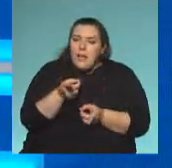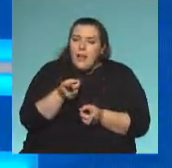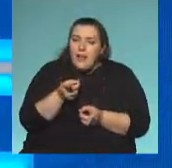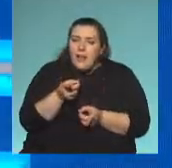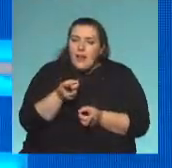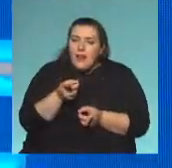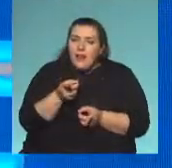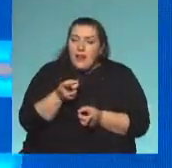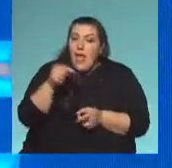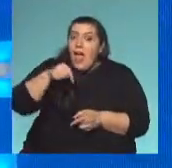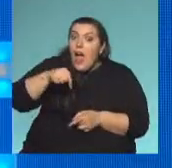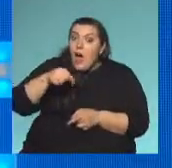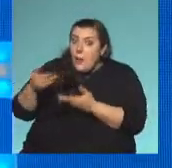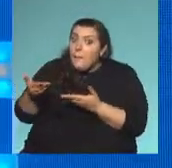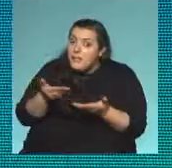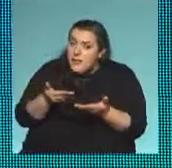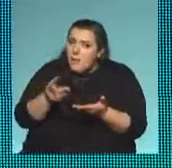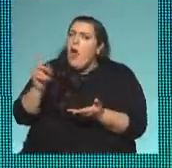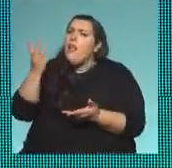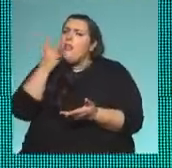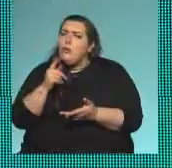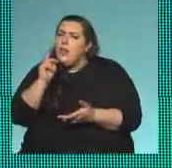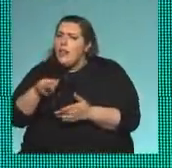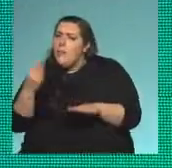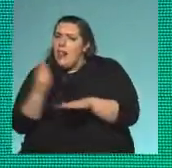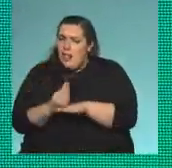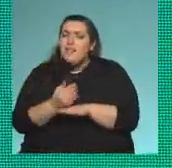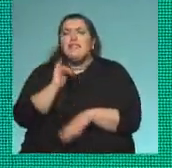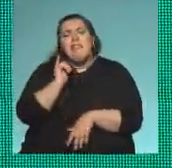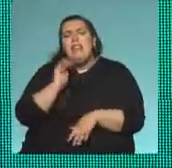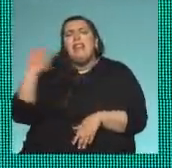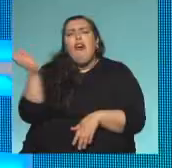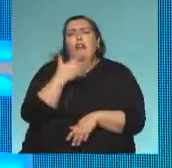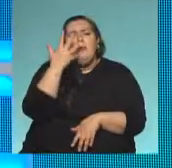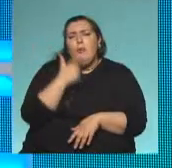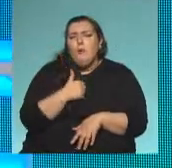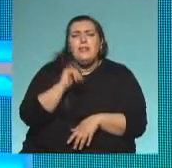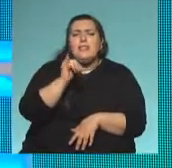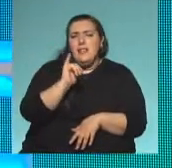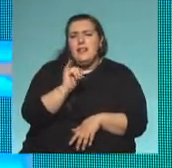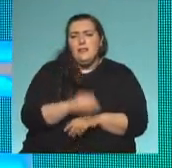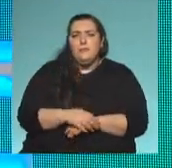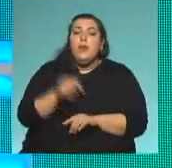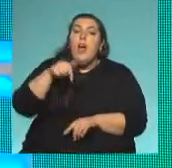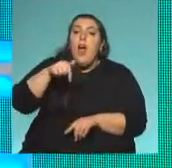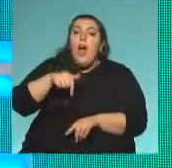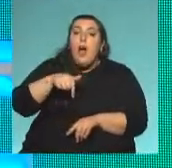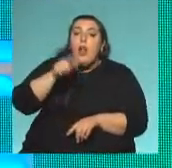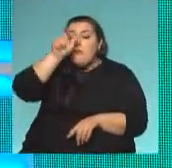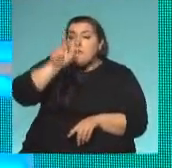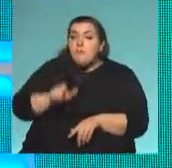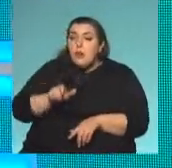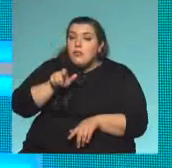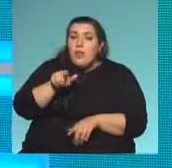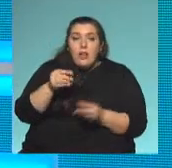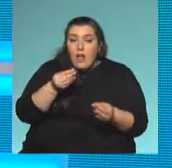el lugar de quien vamos a presentar hoy. Porque en te gusta el fútbol. Quería estar en todas, pero que, es querías, verdad. Pero es verdad, no. Digo, porque tenemos a alguien que tiene que ver con